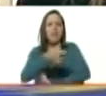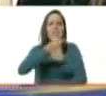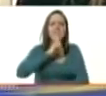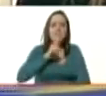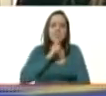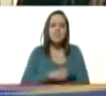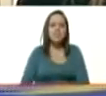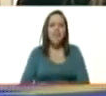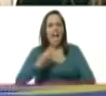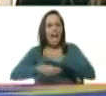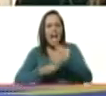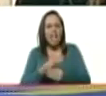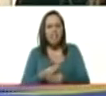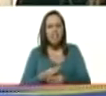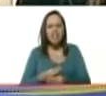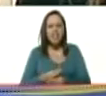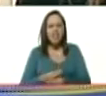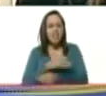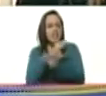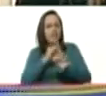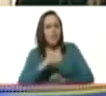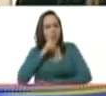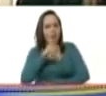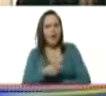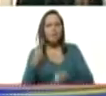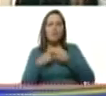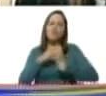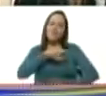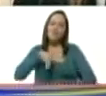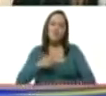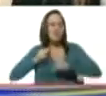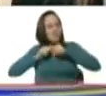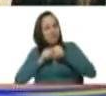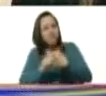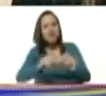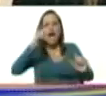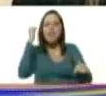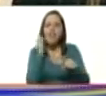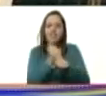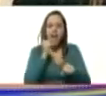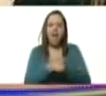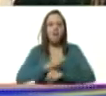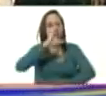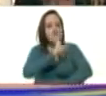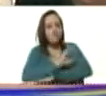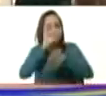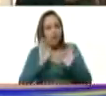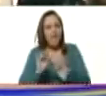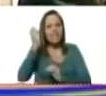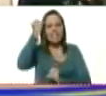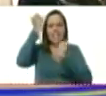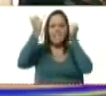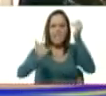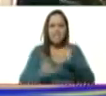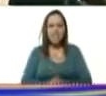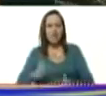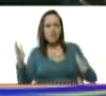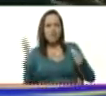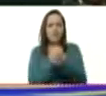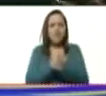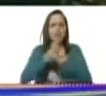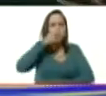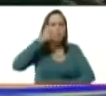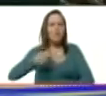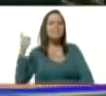de manera cruel. Pero nosotros seguiremos con trabajo, con disciplina y con inteligencia, consiguiendo lo que el pueblo